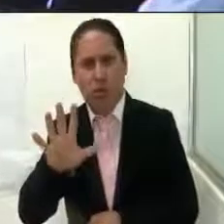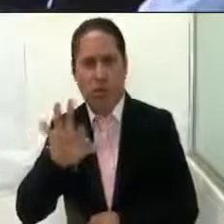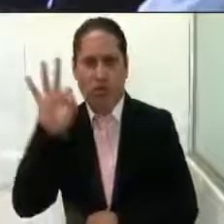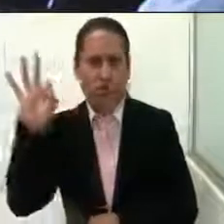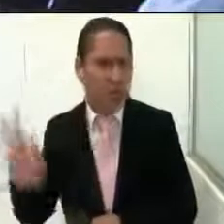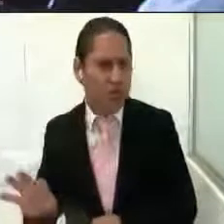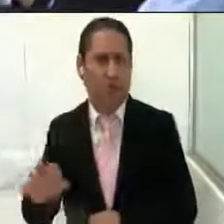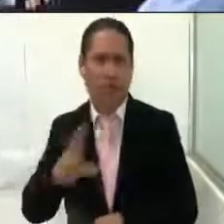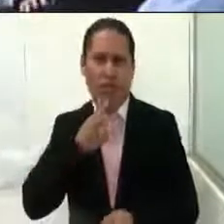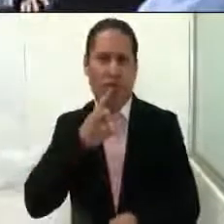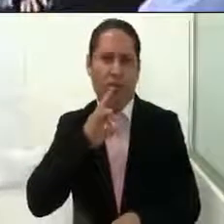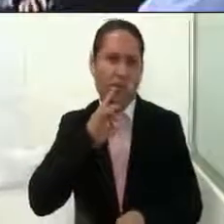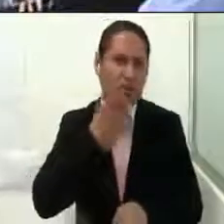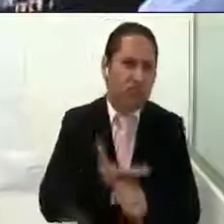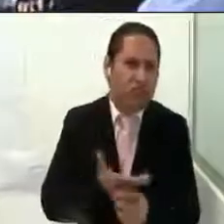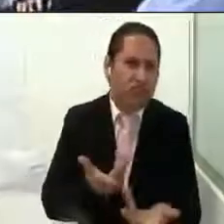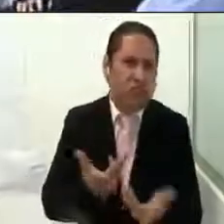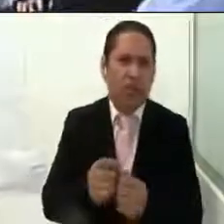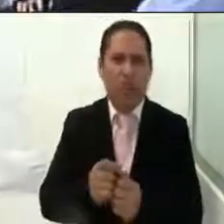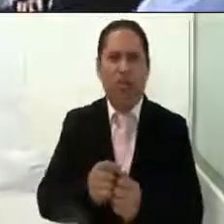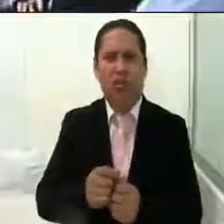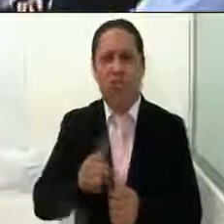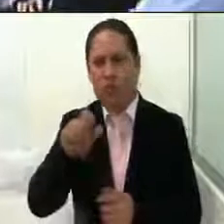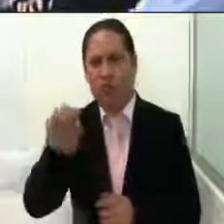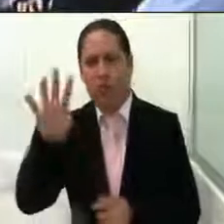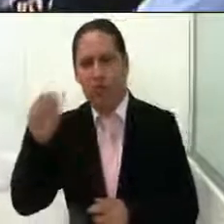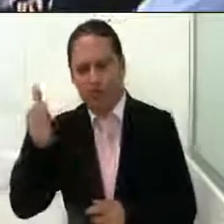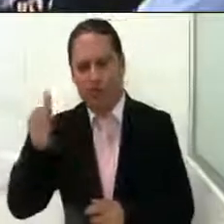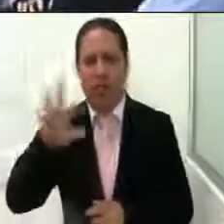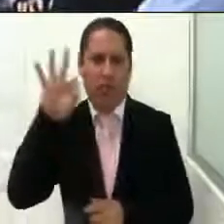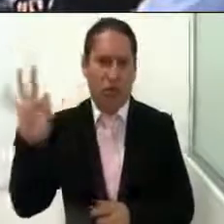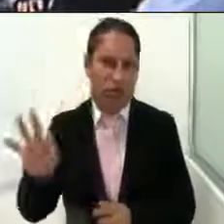representa el 85.6 por ciento de la meta seccional